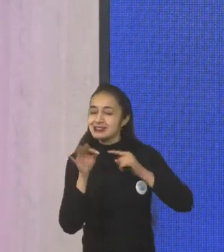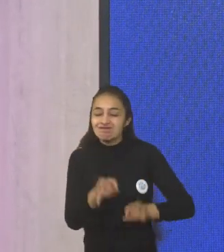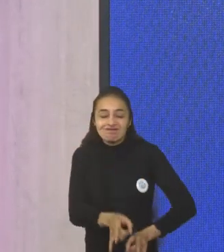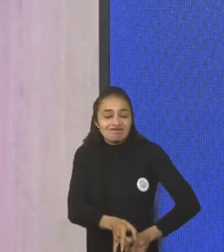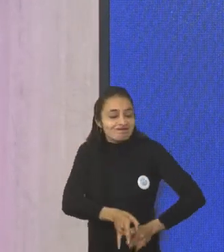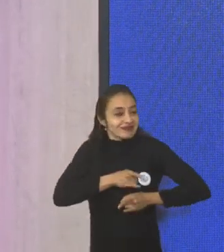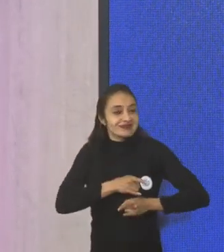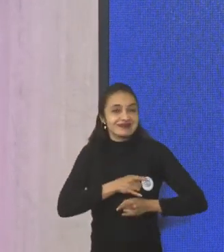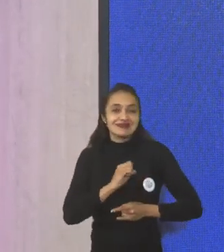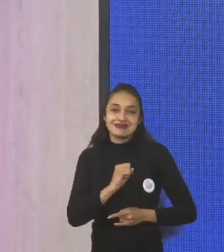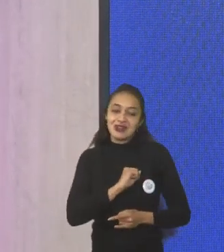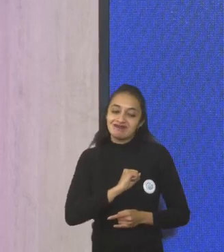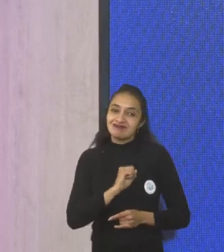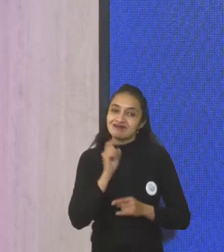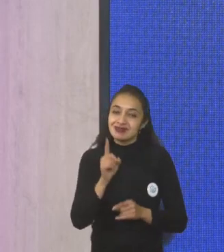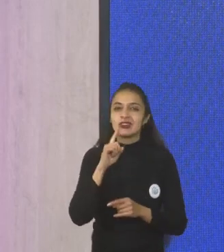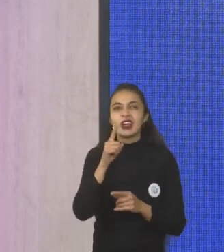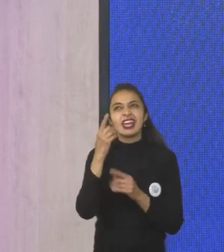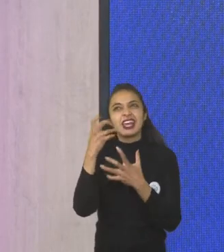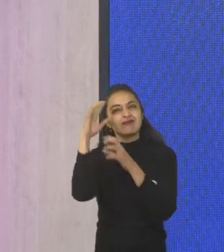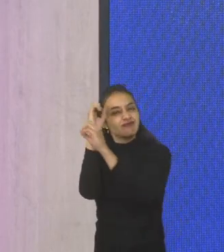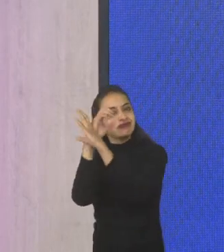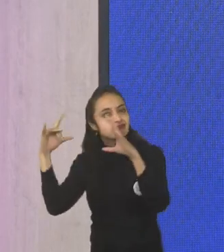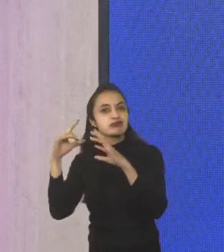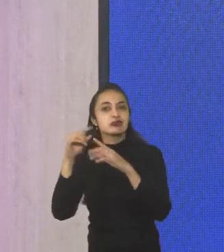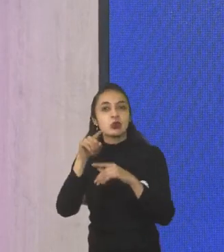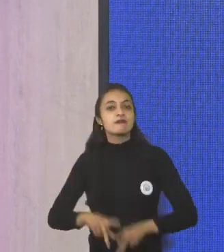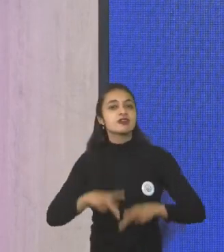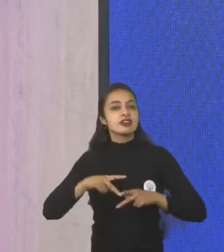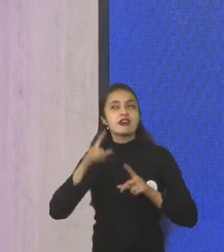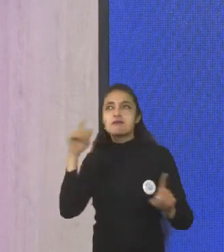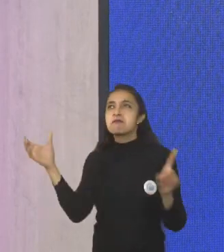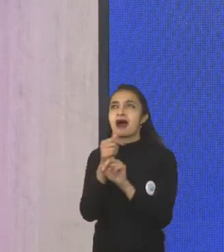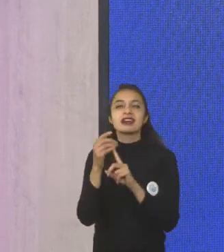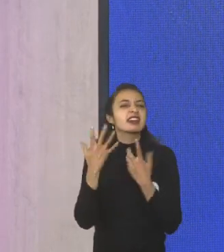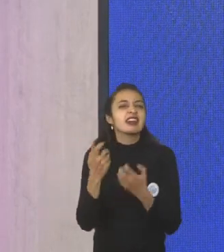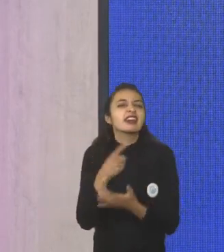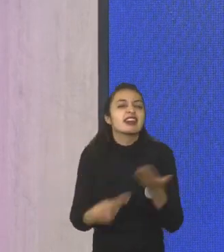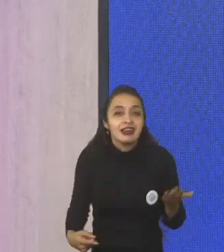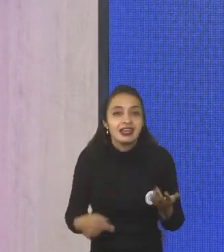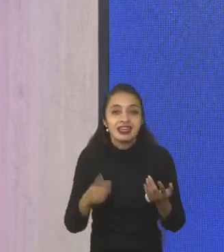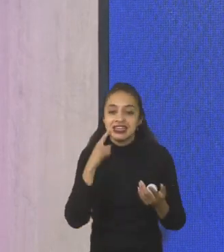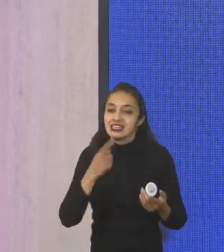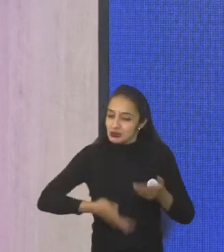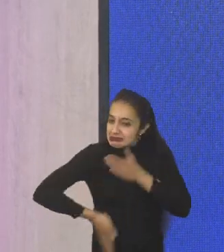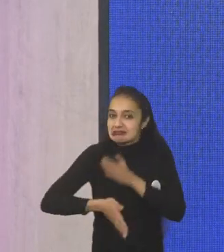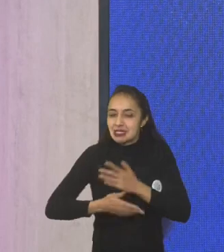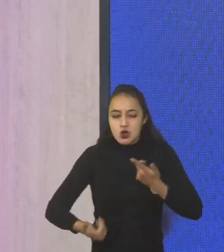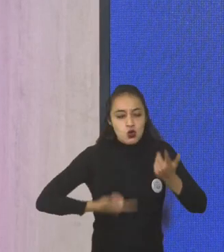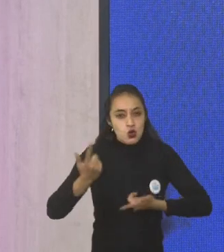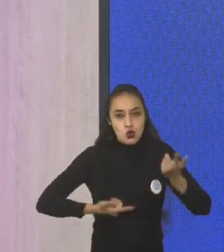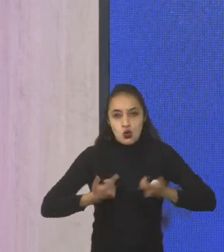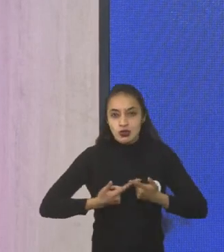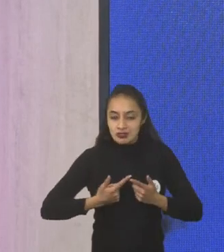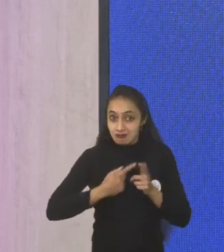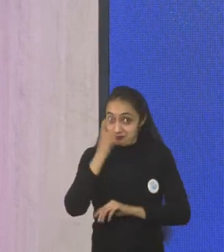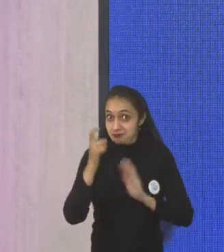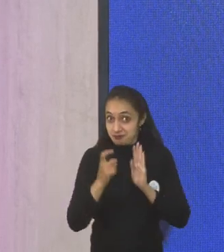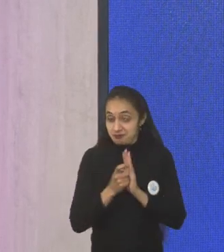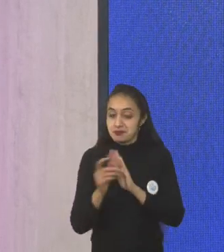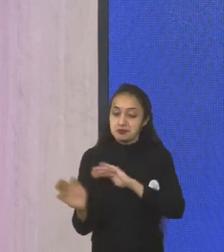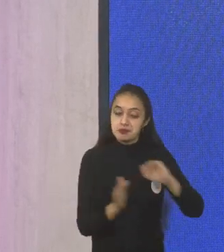hace soñar, qué quieren ser en la vida, y móntense en esas, y háganle con todo. Una última pregunta me dicen